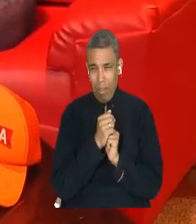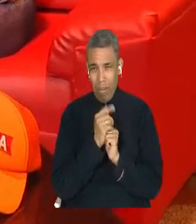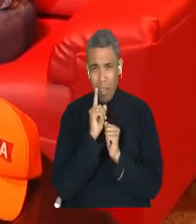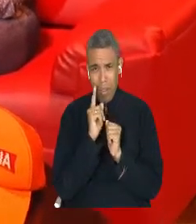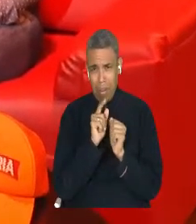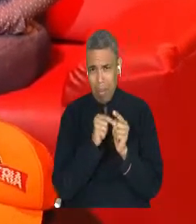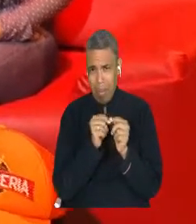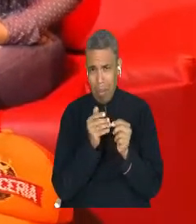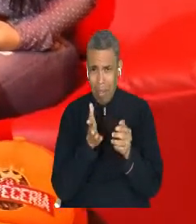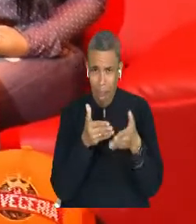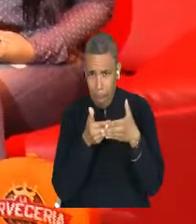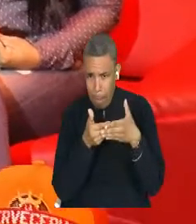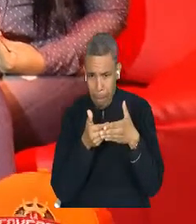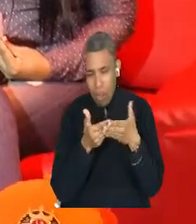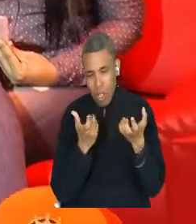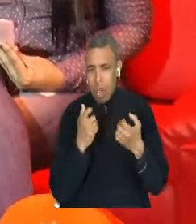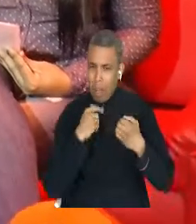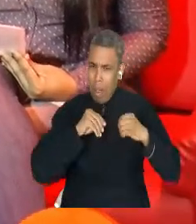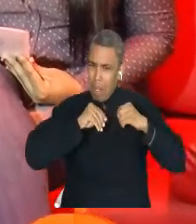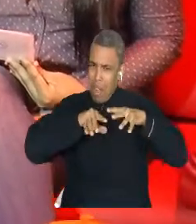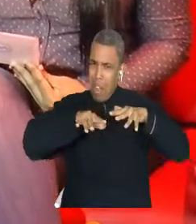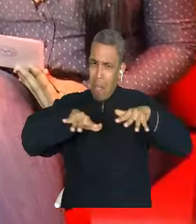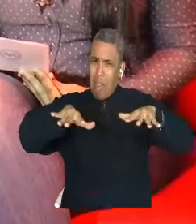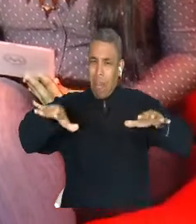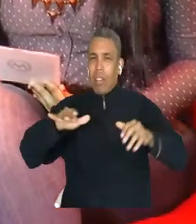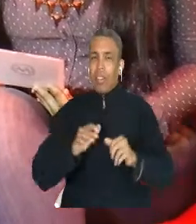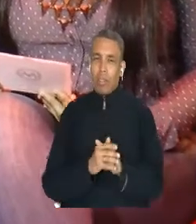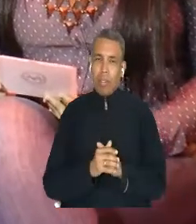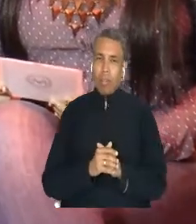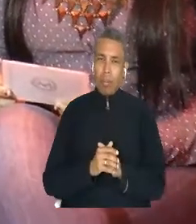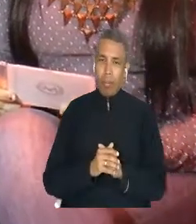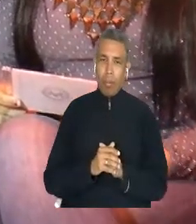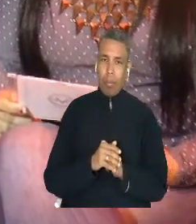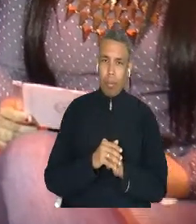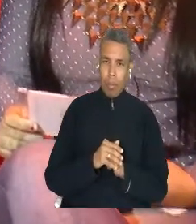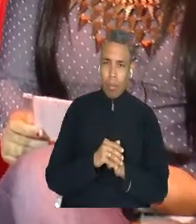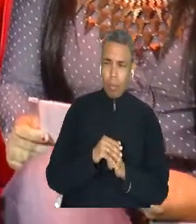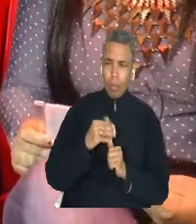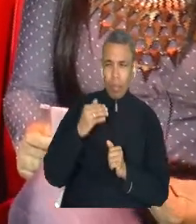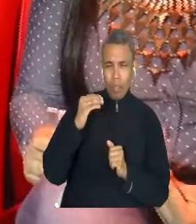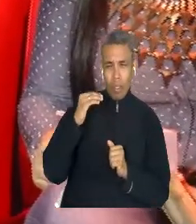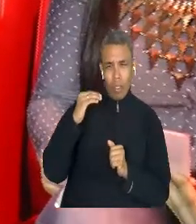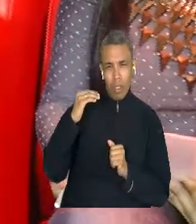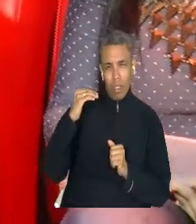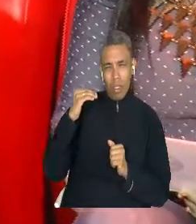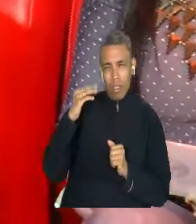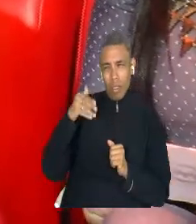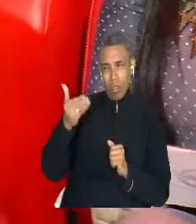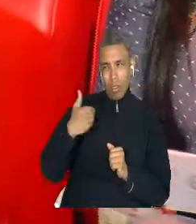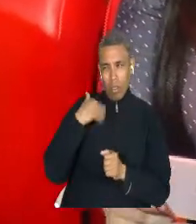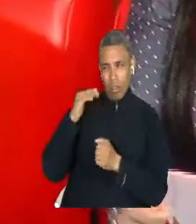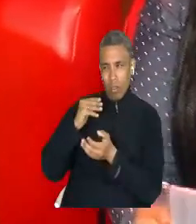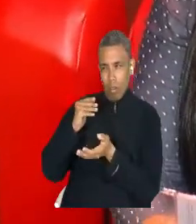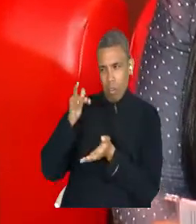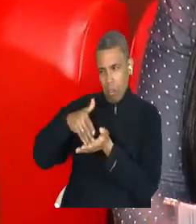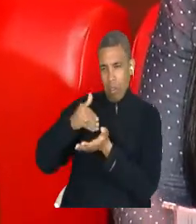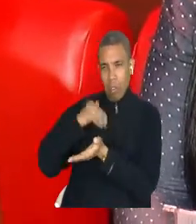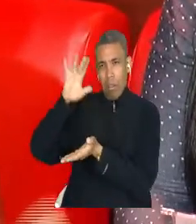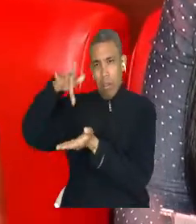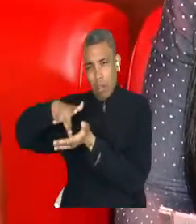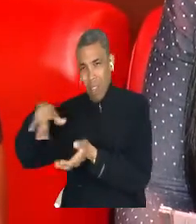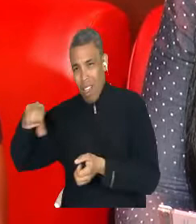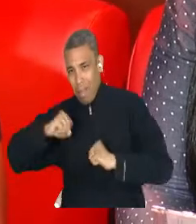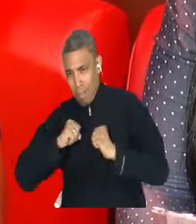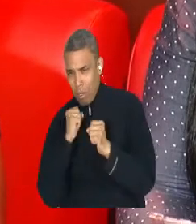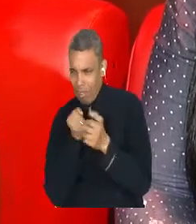testigo pues de eso cuando me desempeñaba como cantante allá. Ahora la idea, que pues ya se logró conquistar Barranca Bermeja,